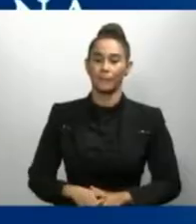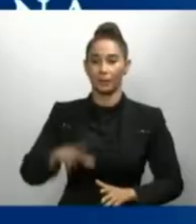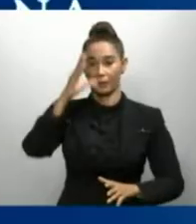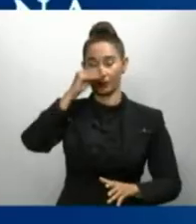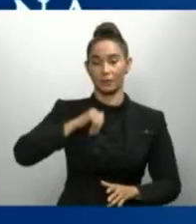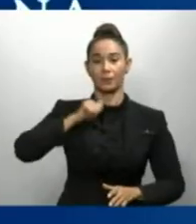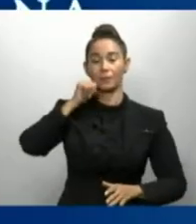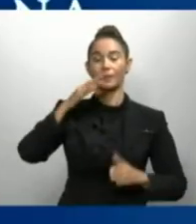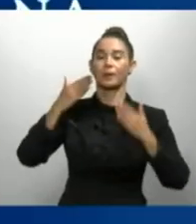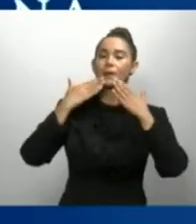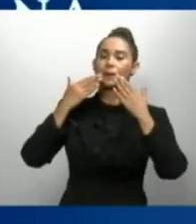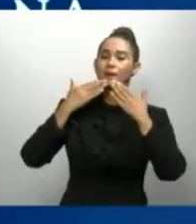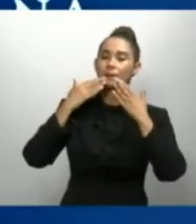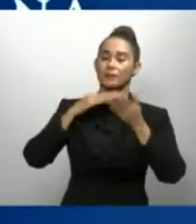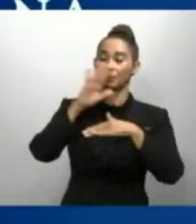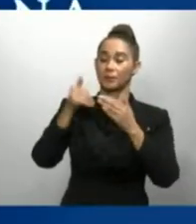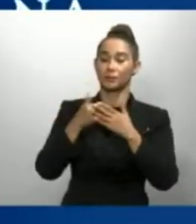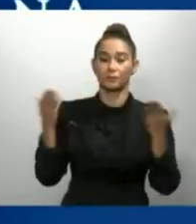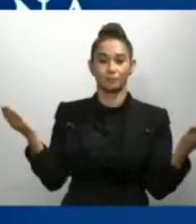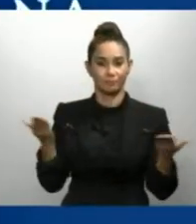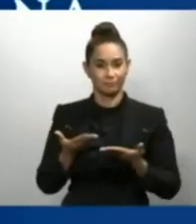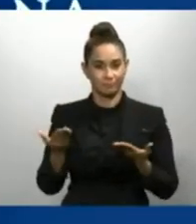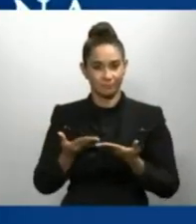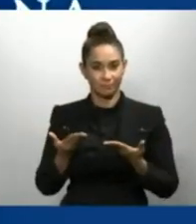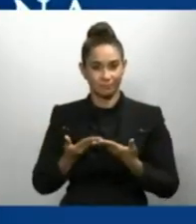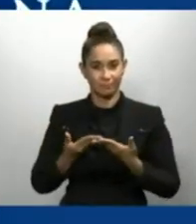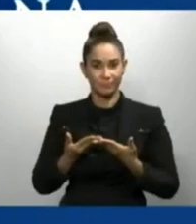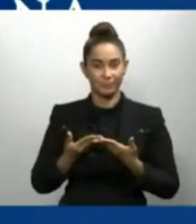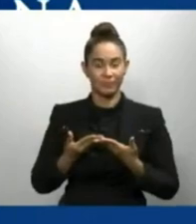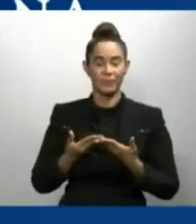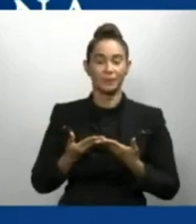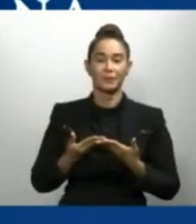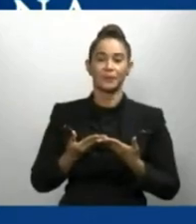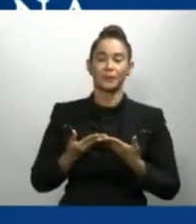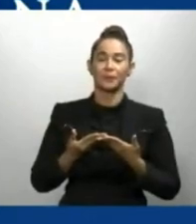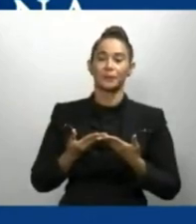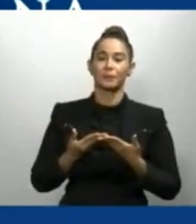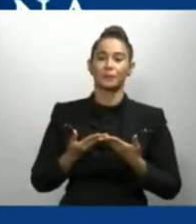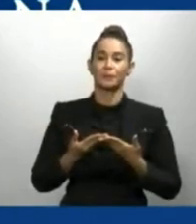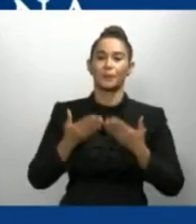Señoras y señores, agradecidos de que nos acompañe en esta rueda de prensa. Muchas gracias.